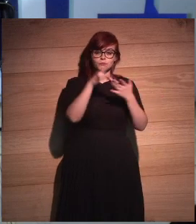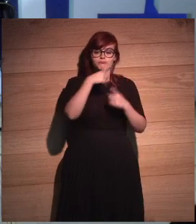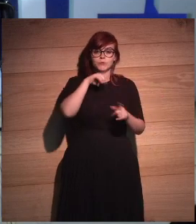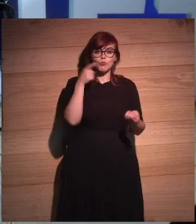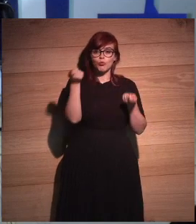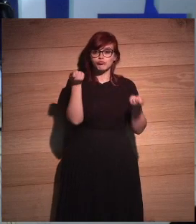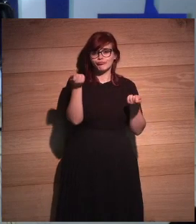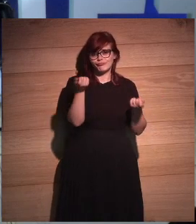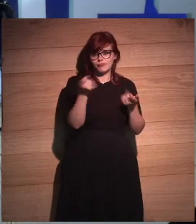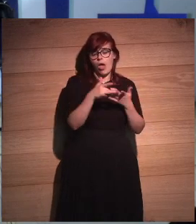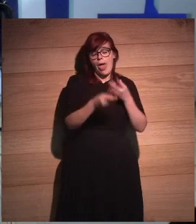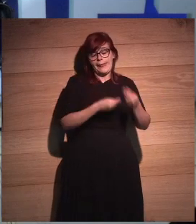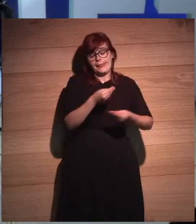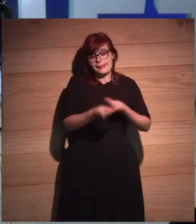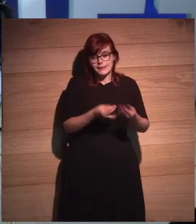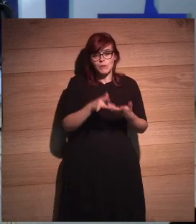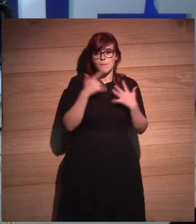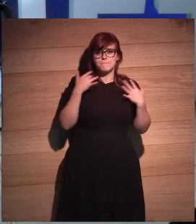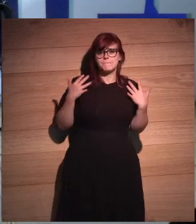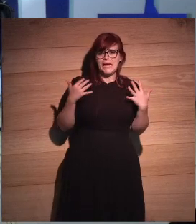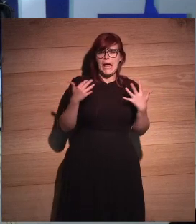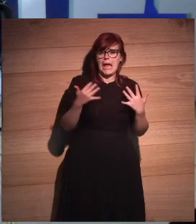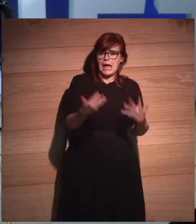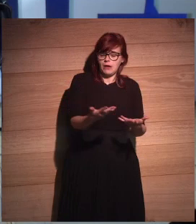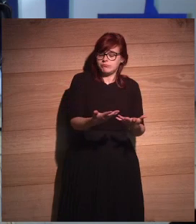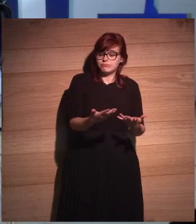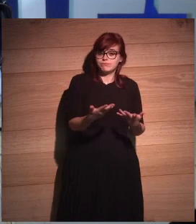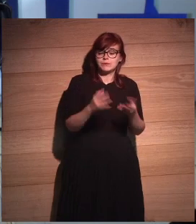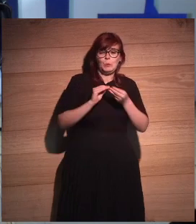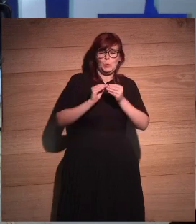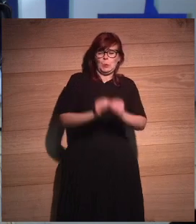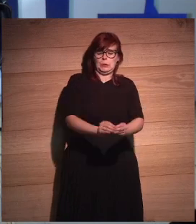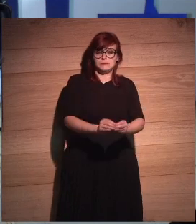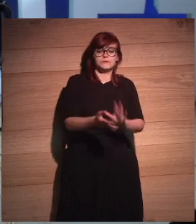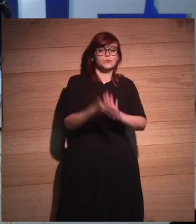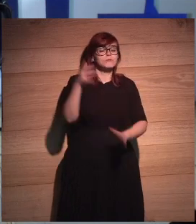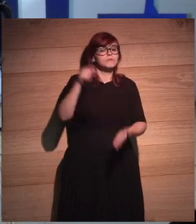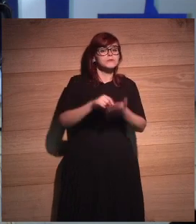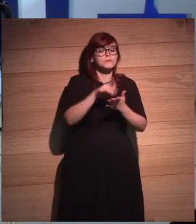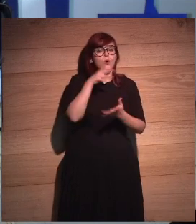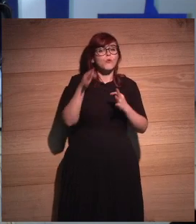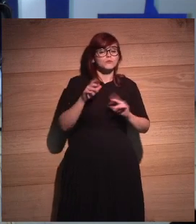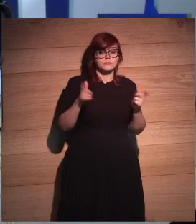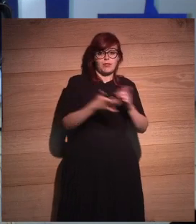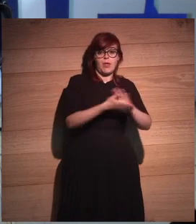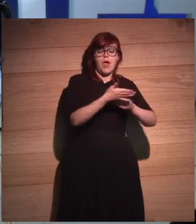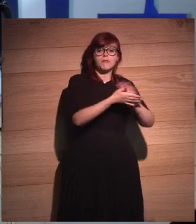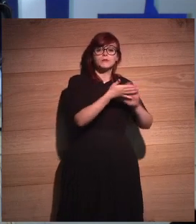están regulando a veces a prisa y corriendo, ¿no? Antes poníamos en la sesión anterior el ejemplo